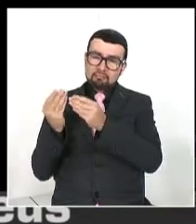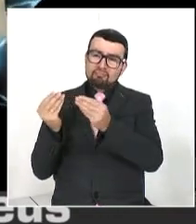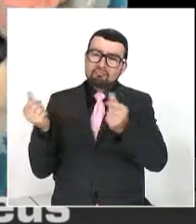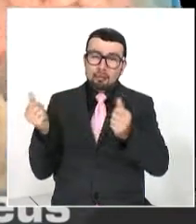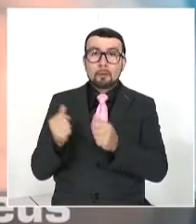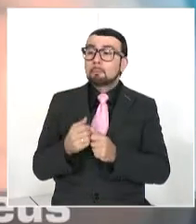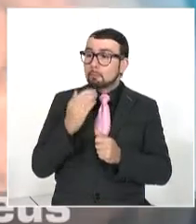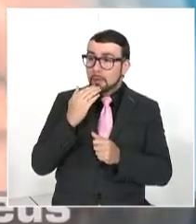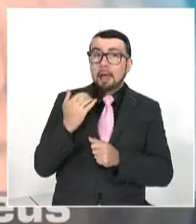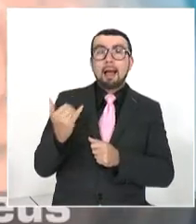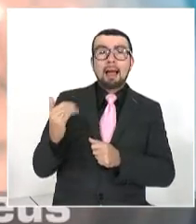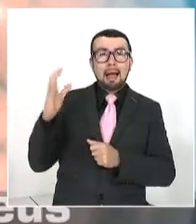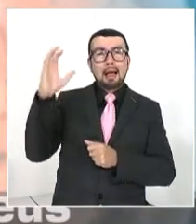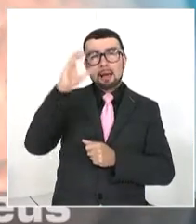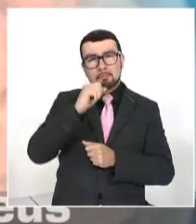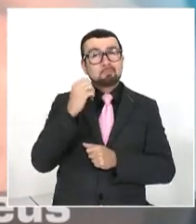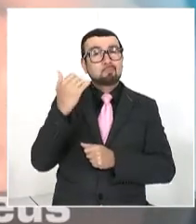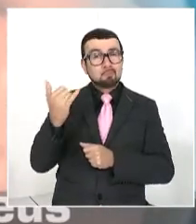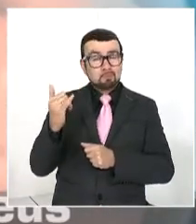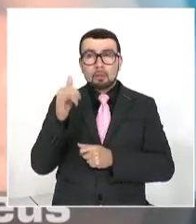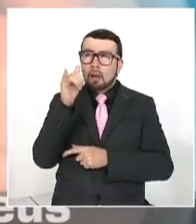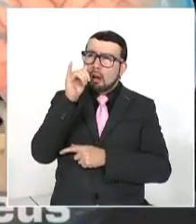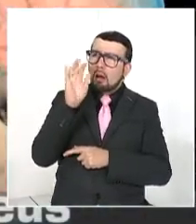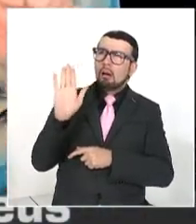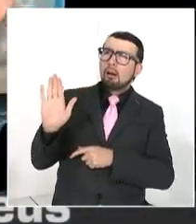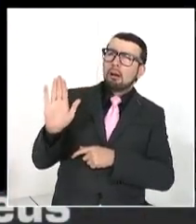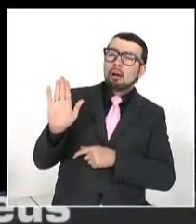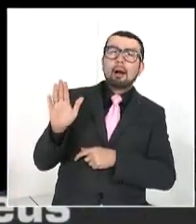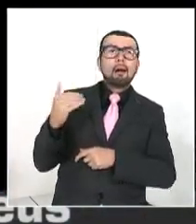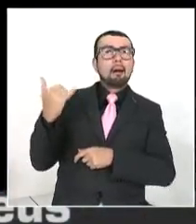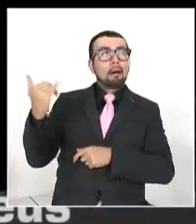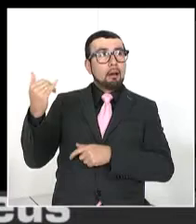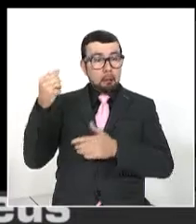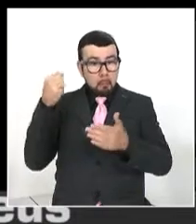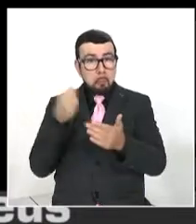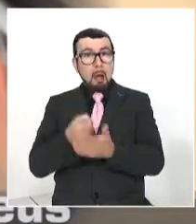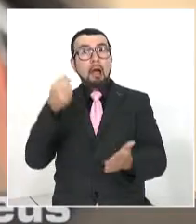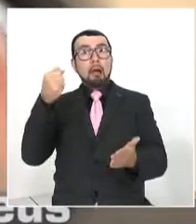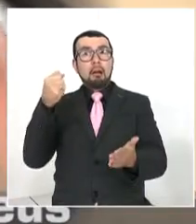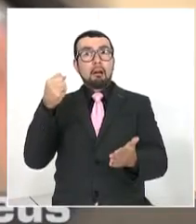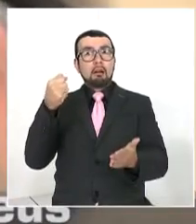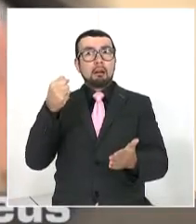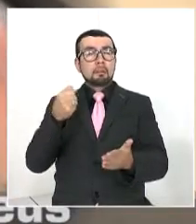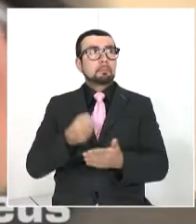ustedes los ven ahí en las imágenes. Entonces él recibe el trauma.